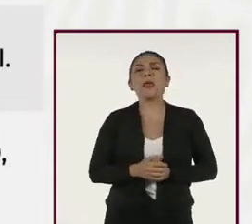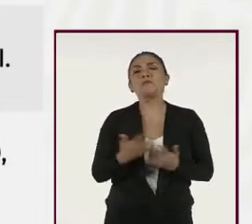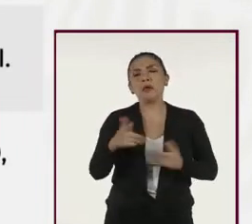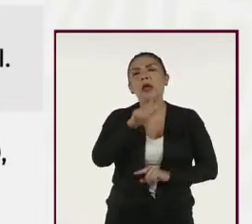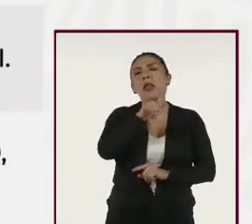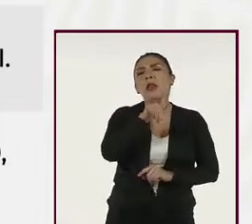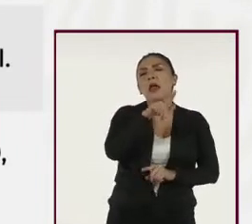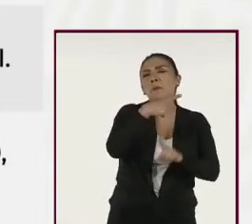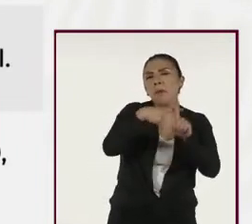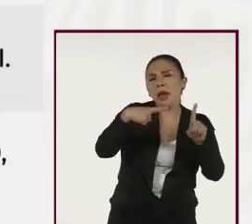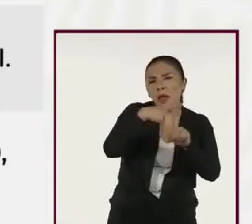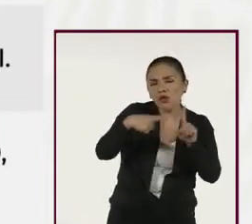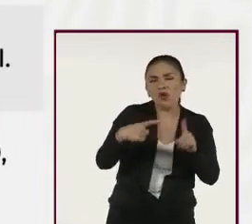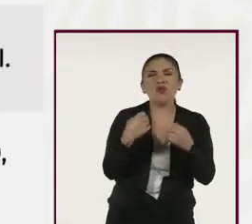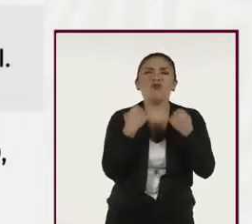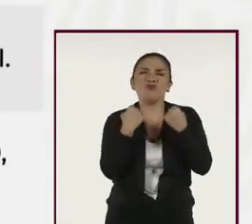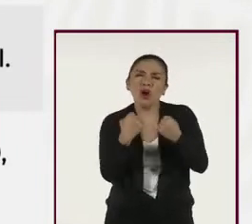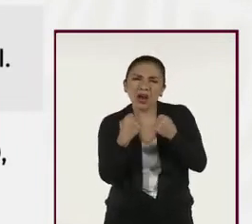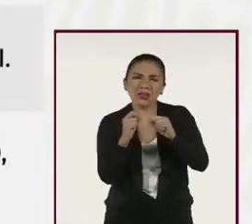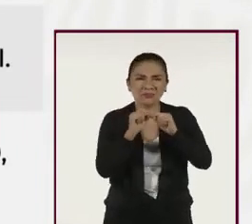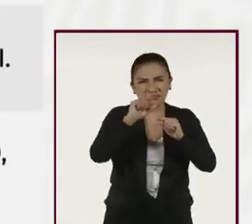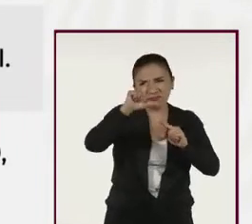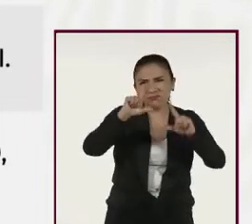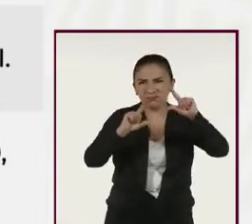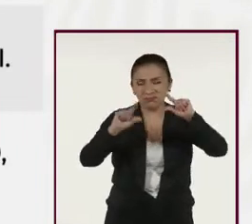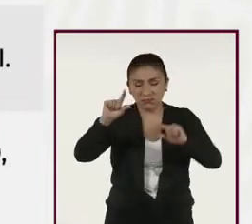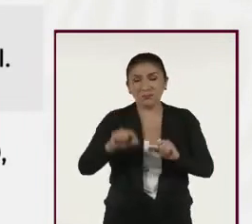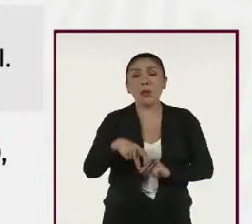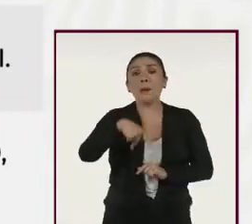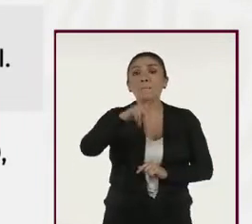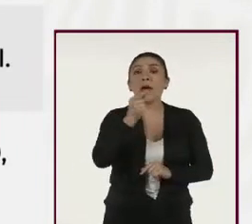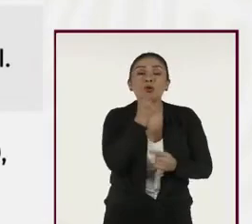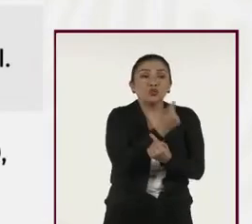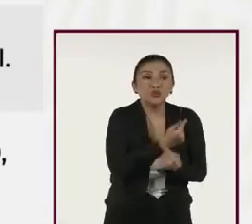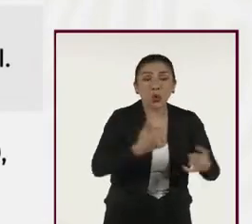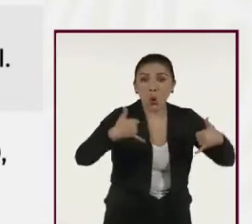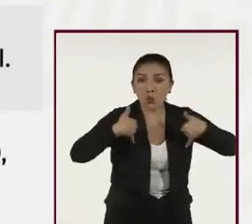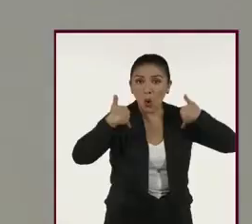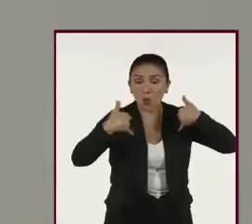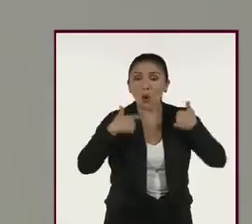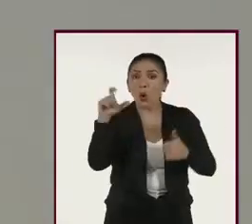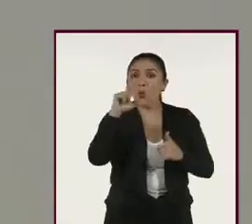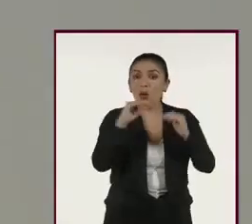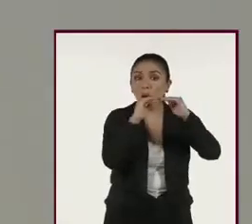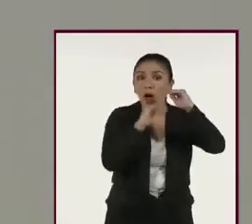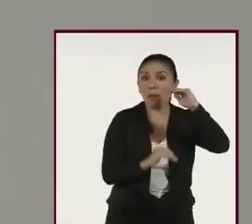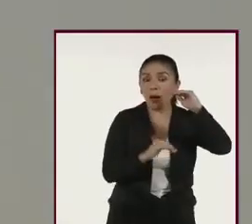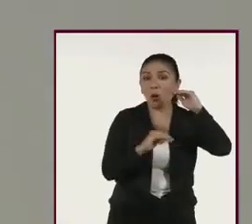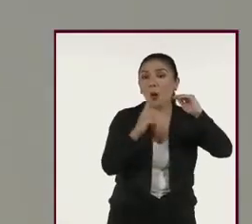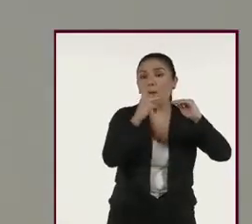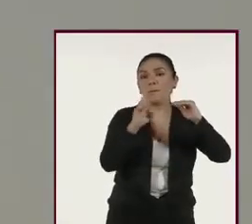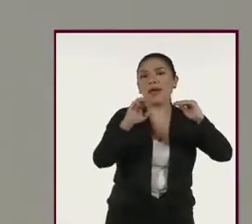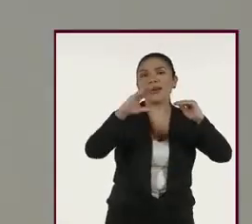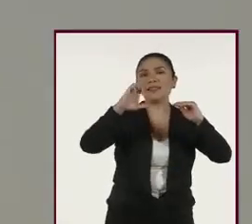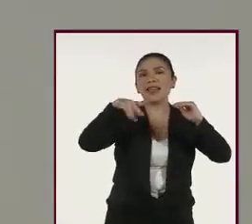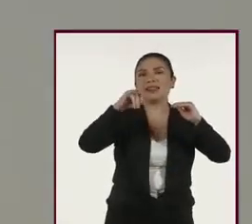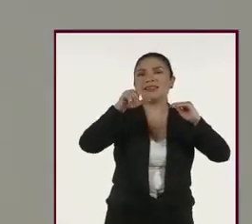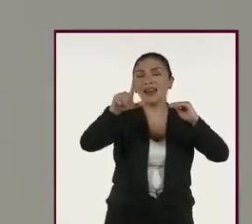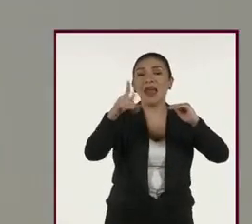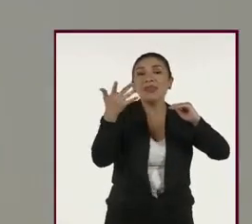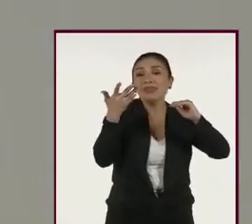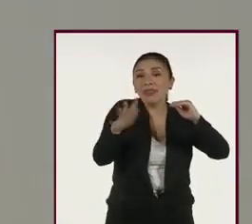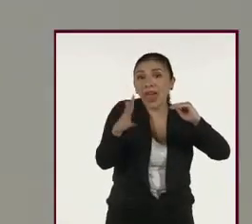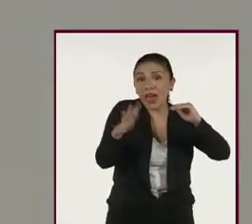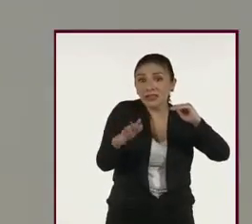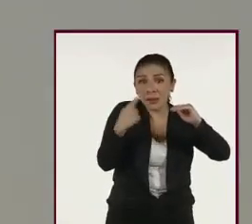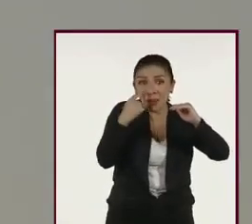moderado, severo o extremo. En los niños y en los adolescentes, cuando están debajo de la percentila 10, es donde hablamos que ya hay un